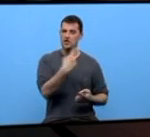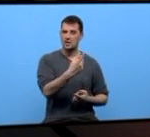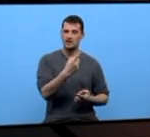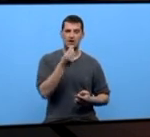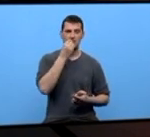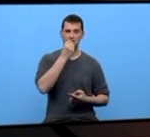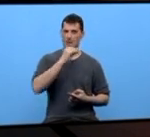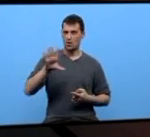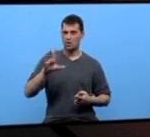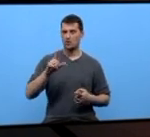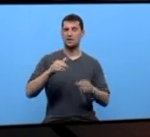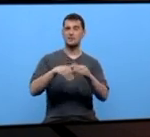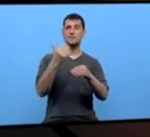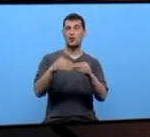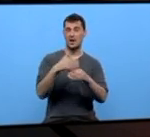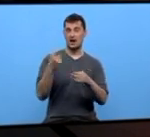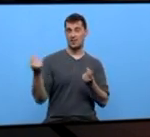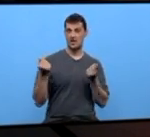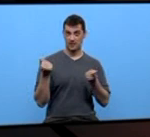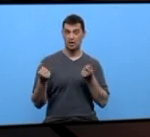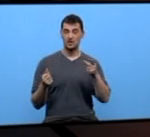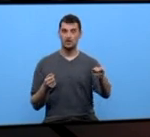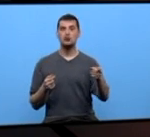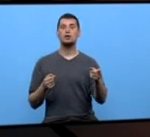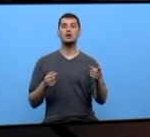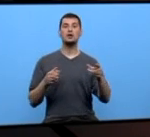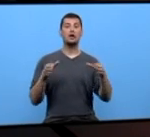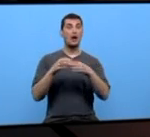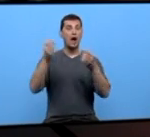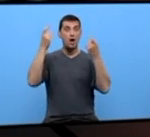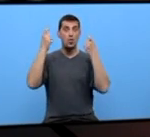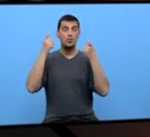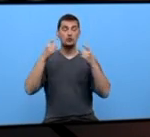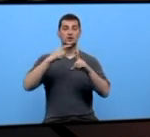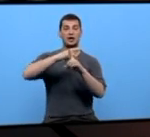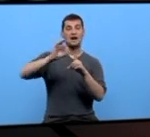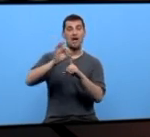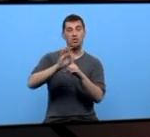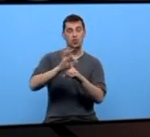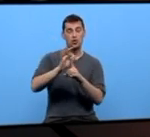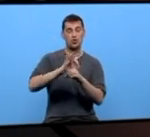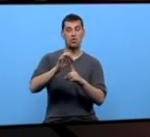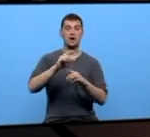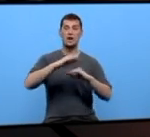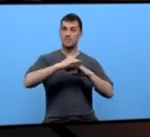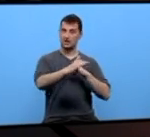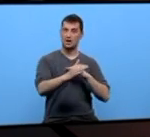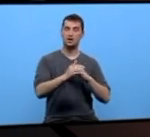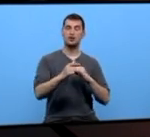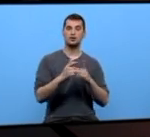como a creadora da danza moderna. Os encargados de poñela en escena foron os alumnos de grau elemental do conservatorio. No